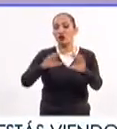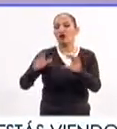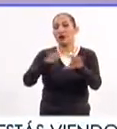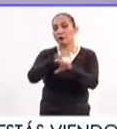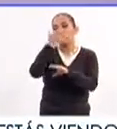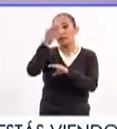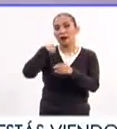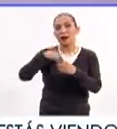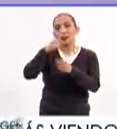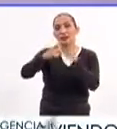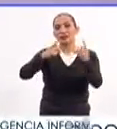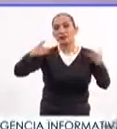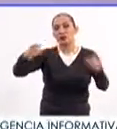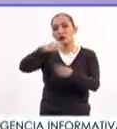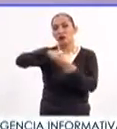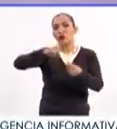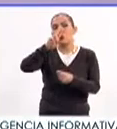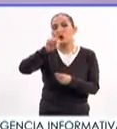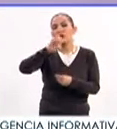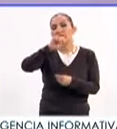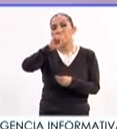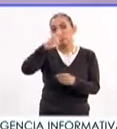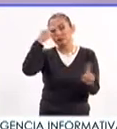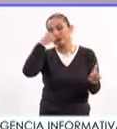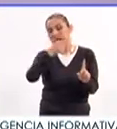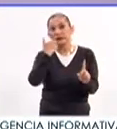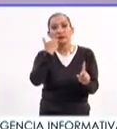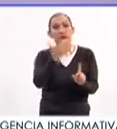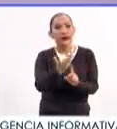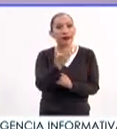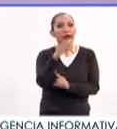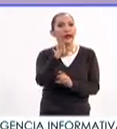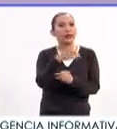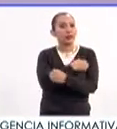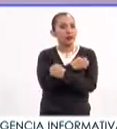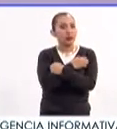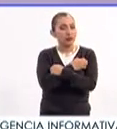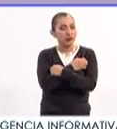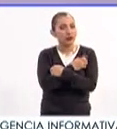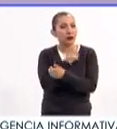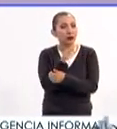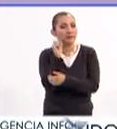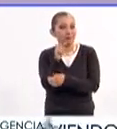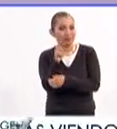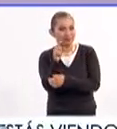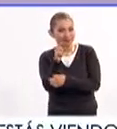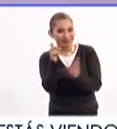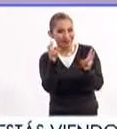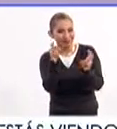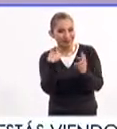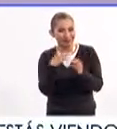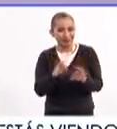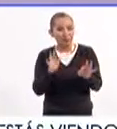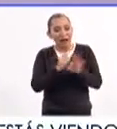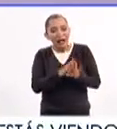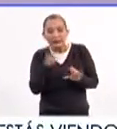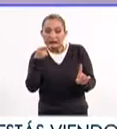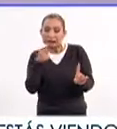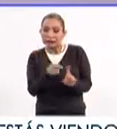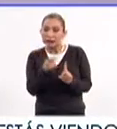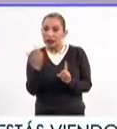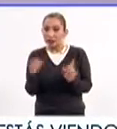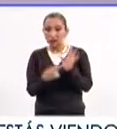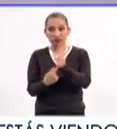el desarrollo sostenible, la UNESCO se ha propuesto dar a la educación en esta materia un papel más céntrico